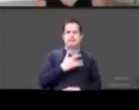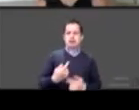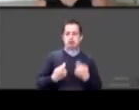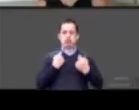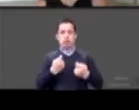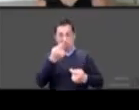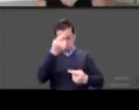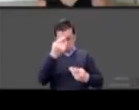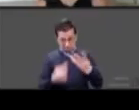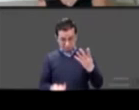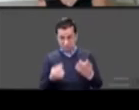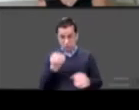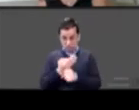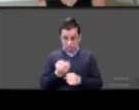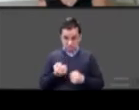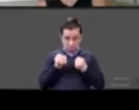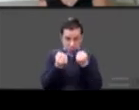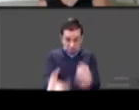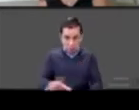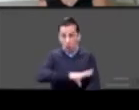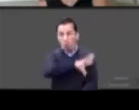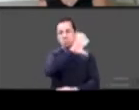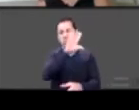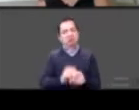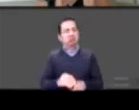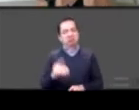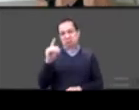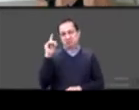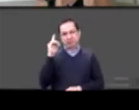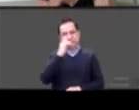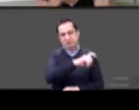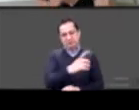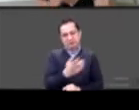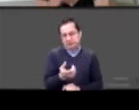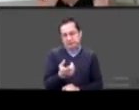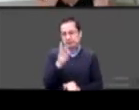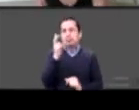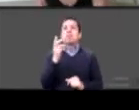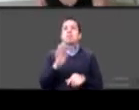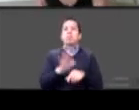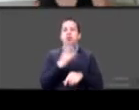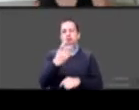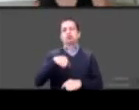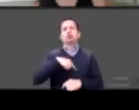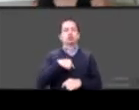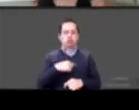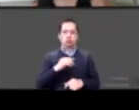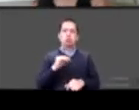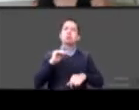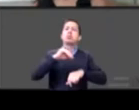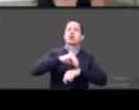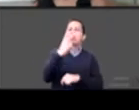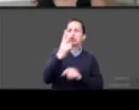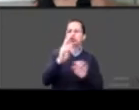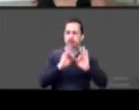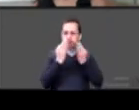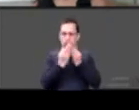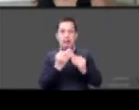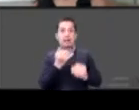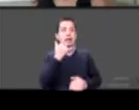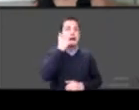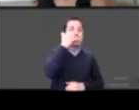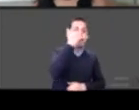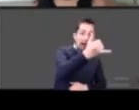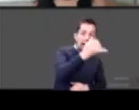eso que nosotros habilitamos estas líneas, tanto la de telefónica como el chat, para dar una